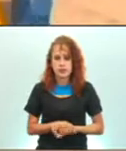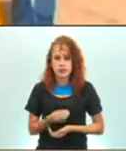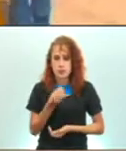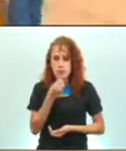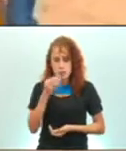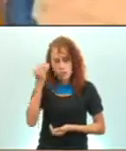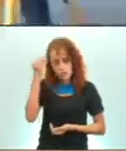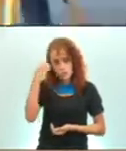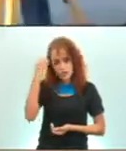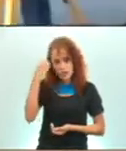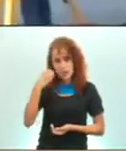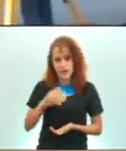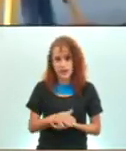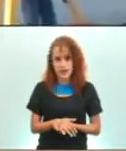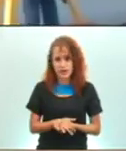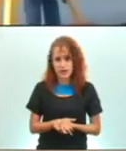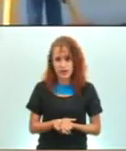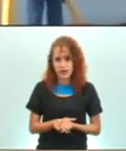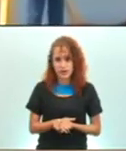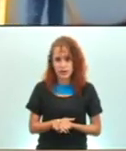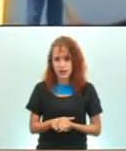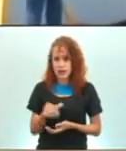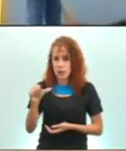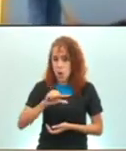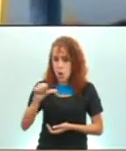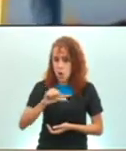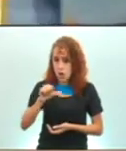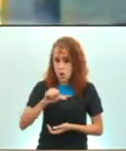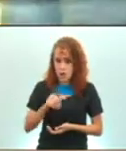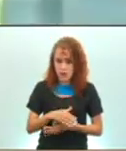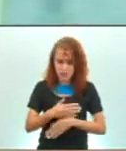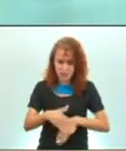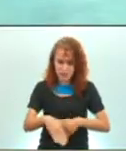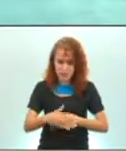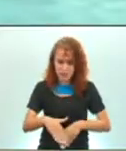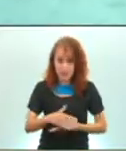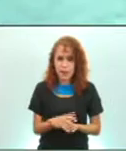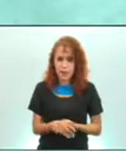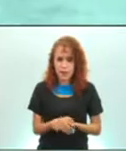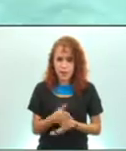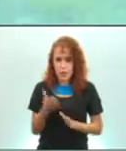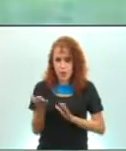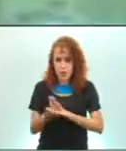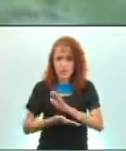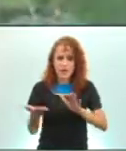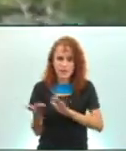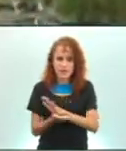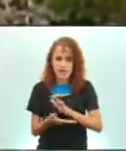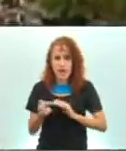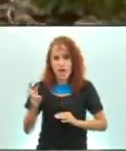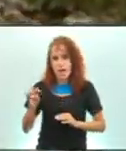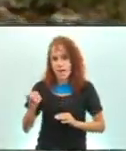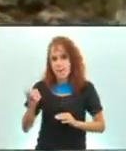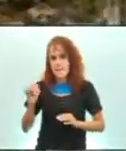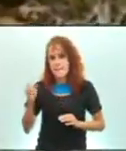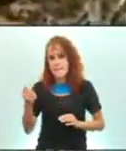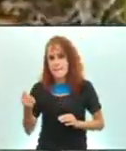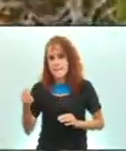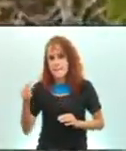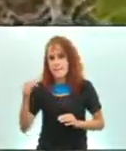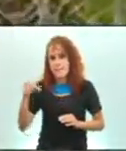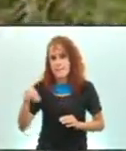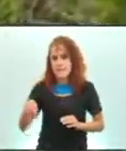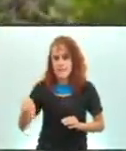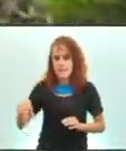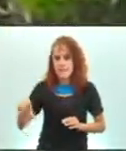He podido saber que las afectaciones provocadas por ese camino y la tala del mangle rojo, capaz